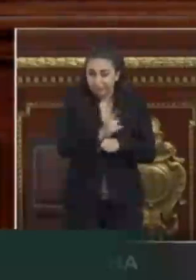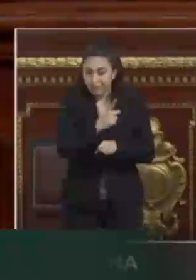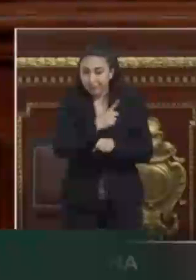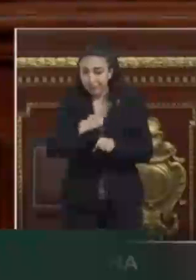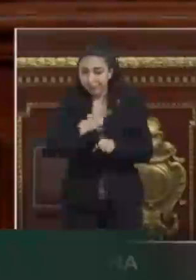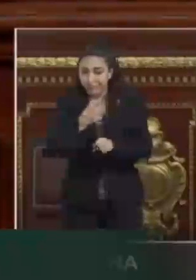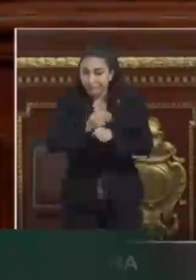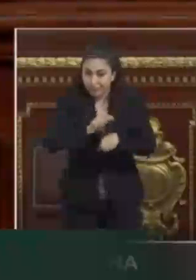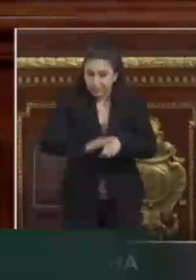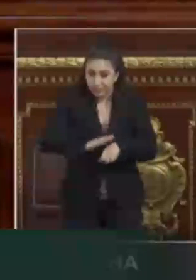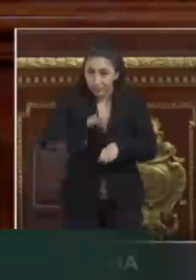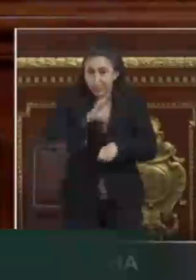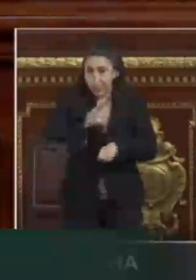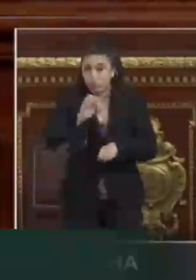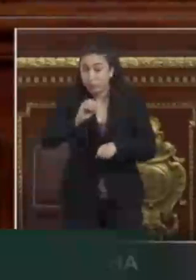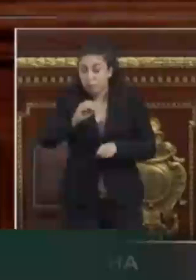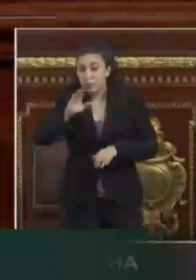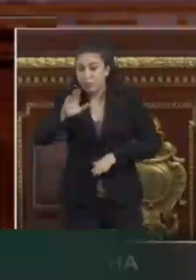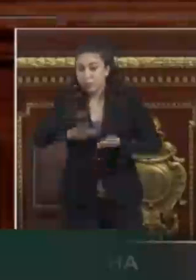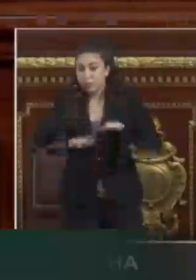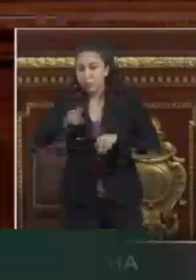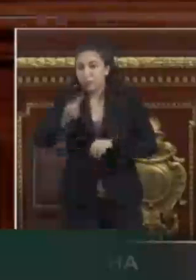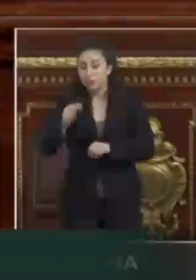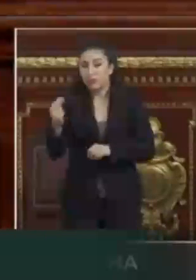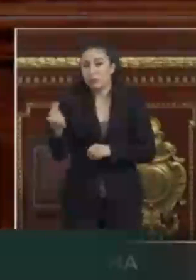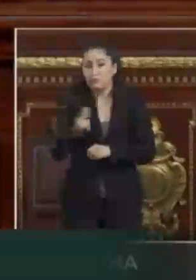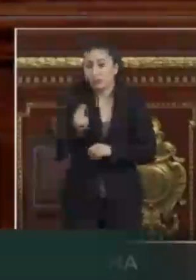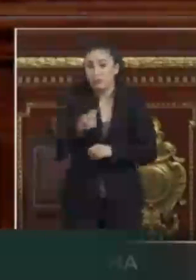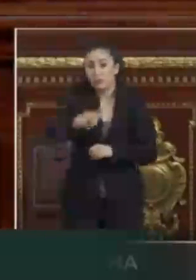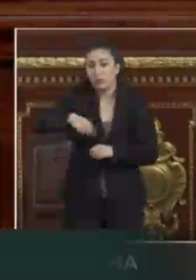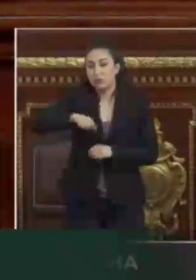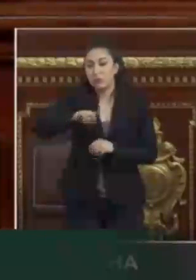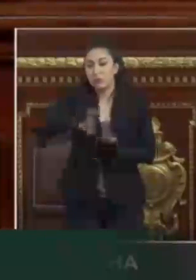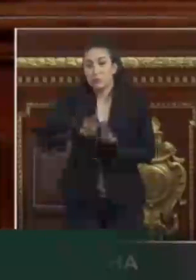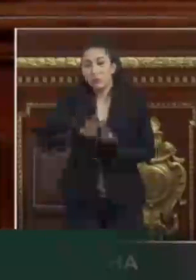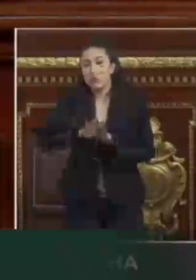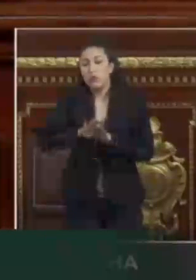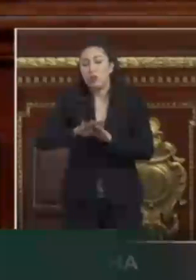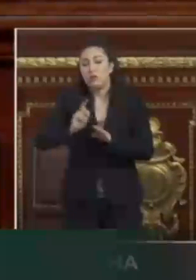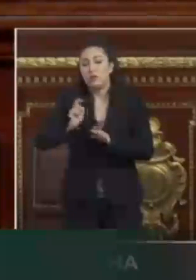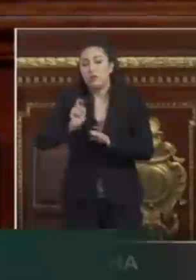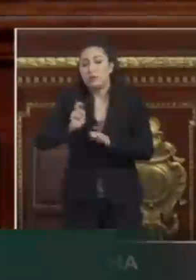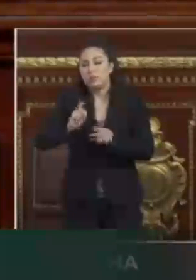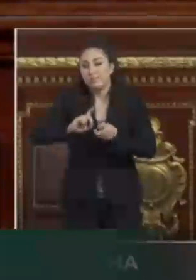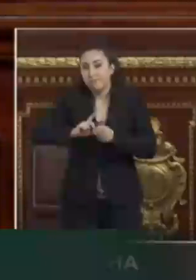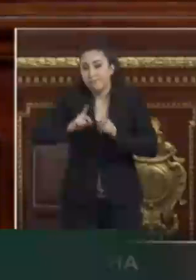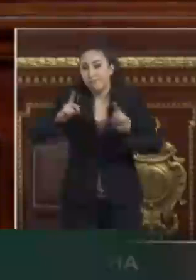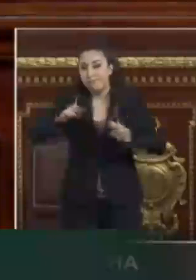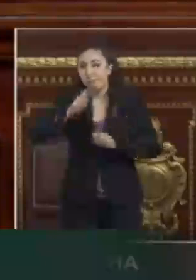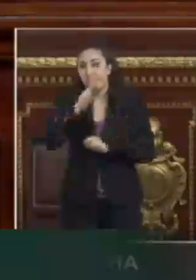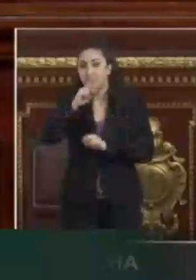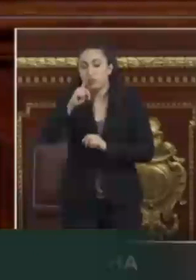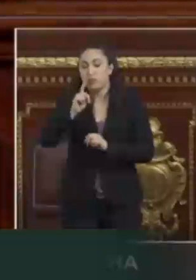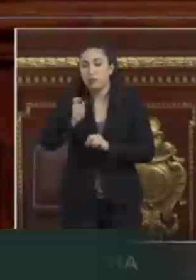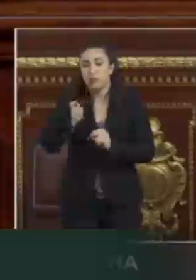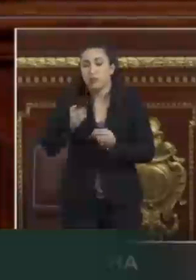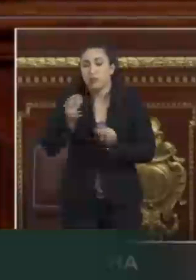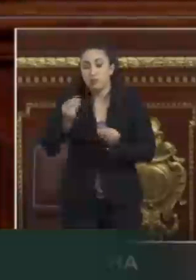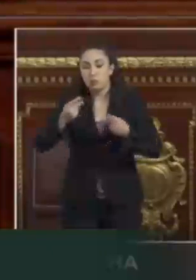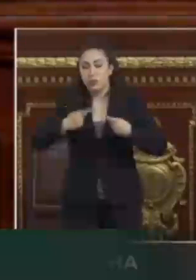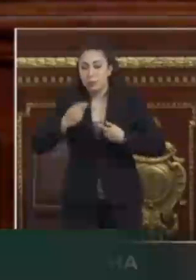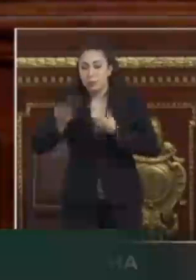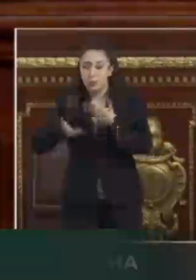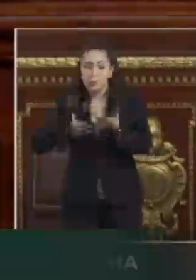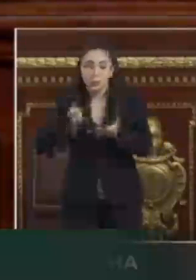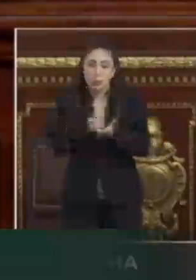el gobierno, contar con un mayor orden de crecimiento poblacional y de infraestructura, así como de mejoramiento de derechos que la Constitución